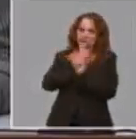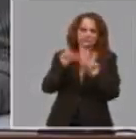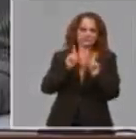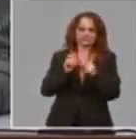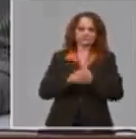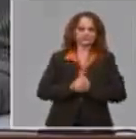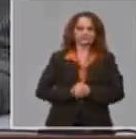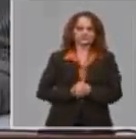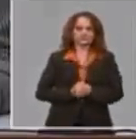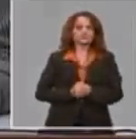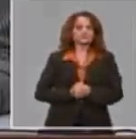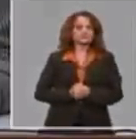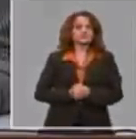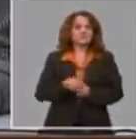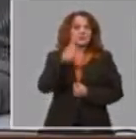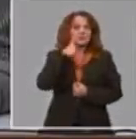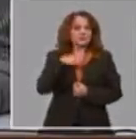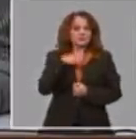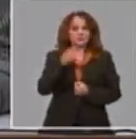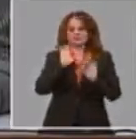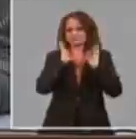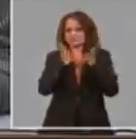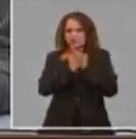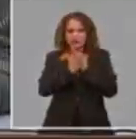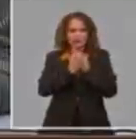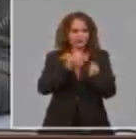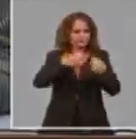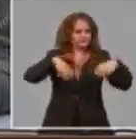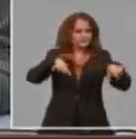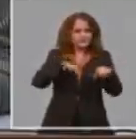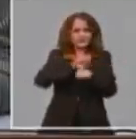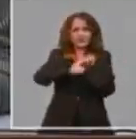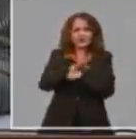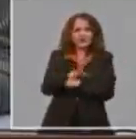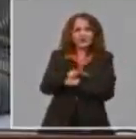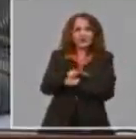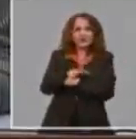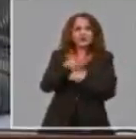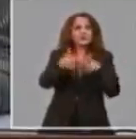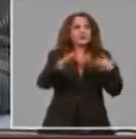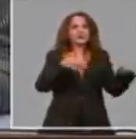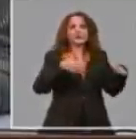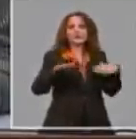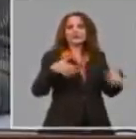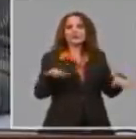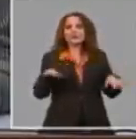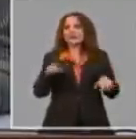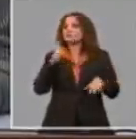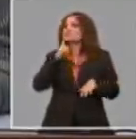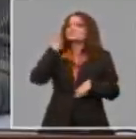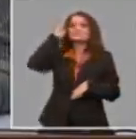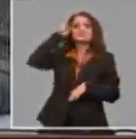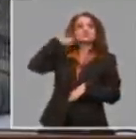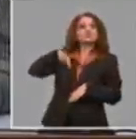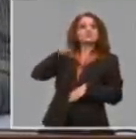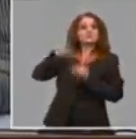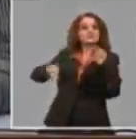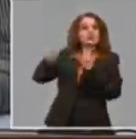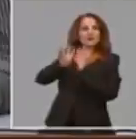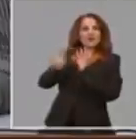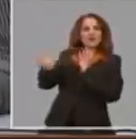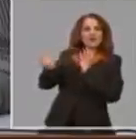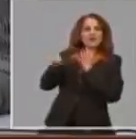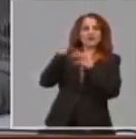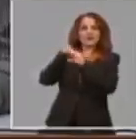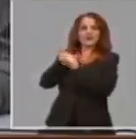manifestaciones en medio del combate lo que es que actuaron con demasiada impunidad y se nos acomode el problema porque es ideal